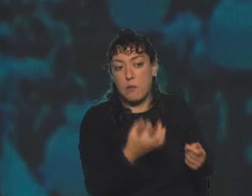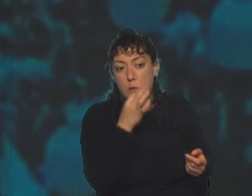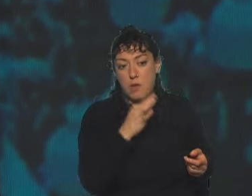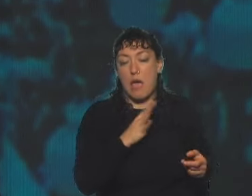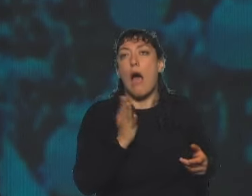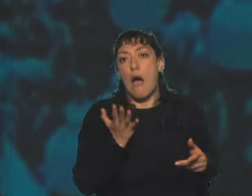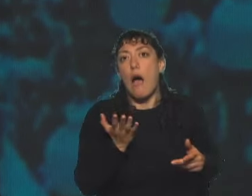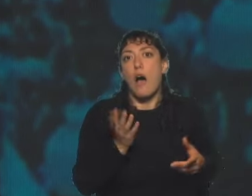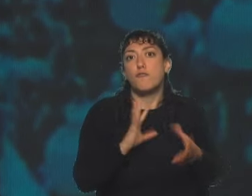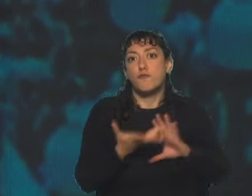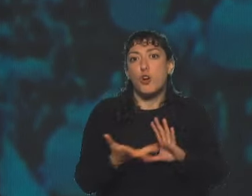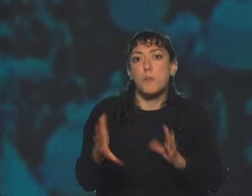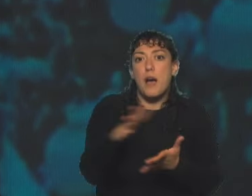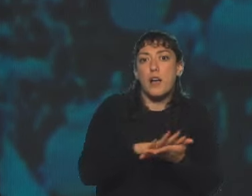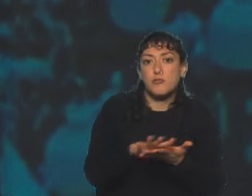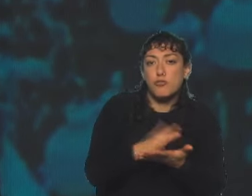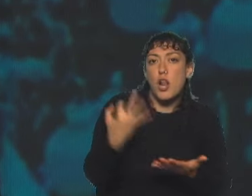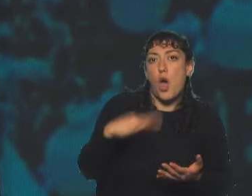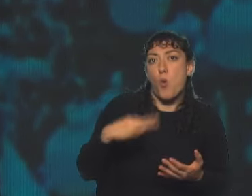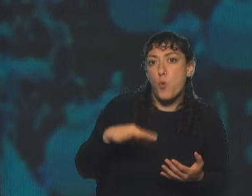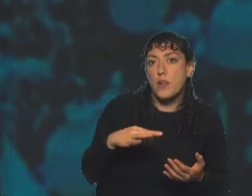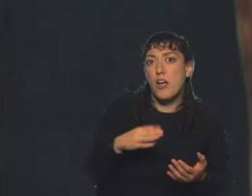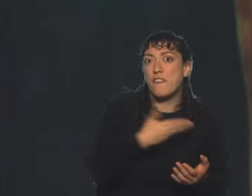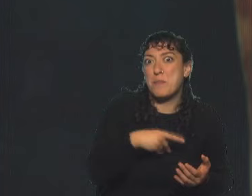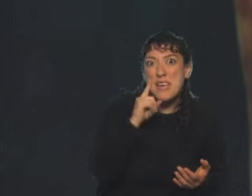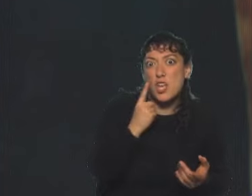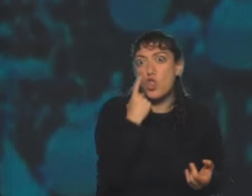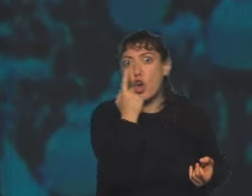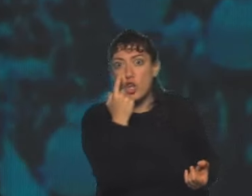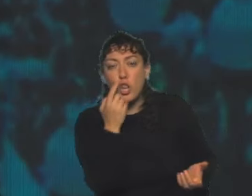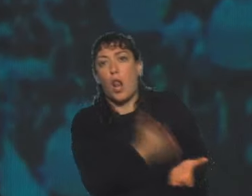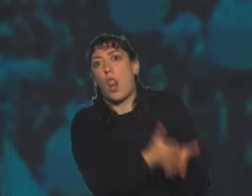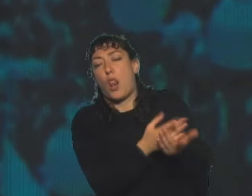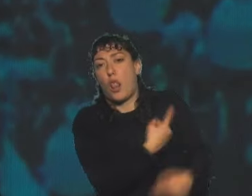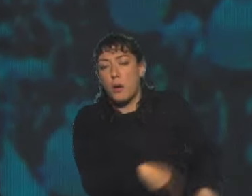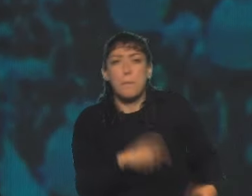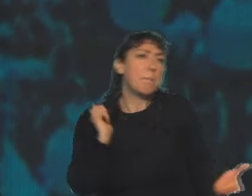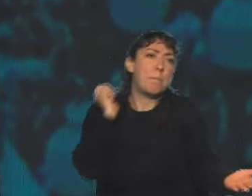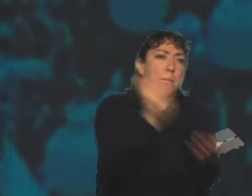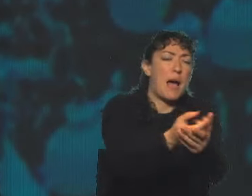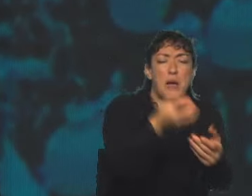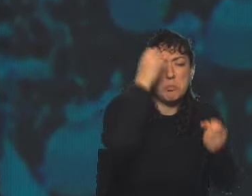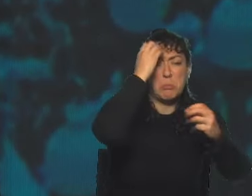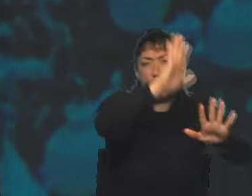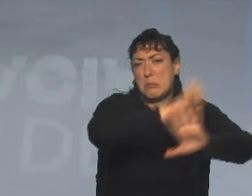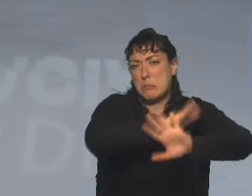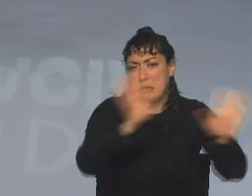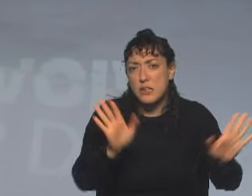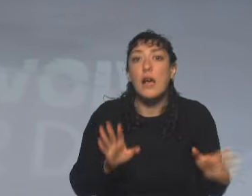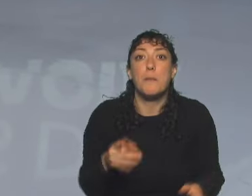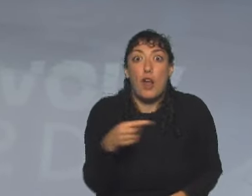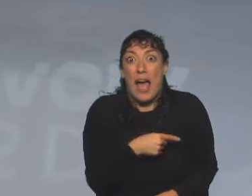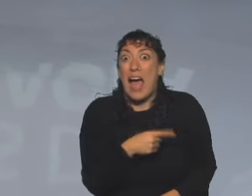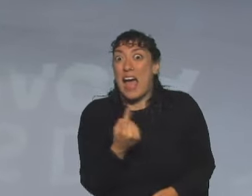única manera de sacarnos esta tutoría del fondo es pagarles y olvidarnos. Claro, me imagino. ¿Pero había con qué?